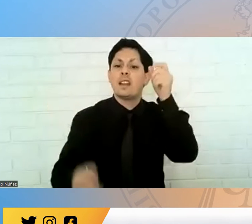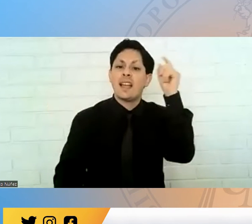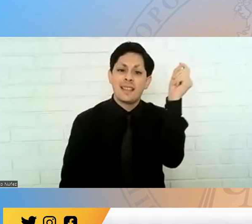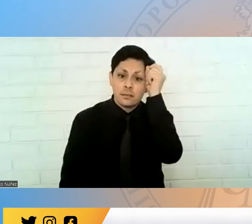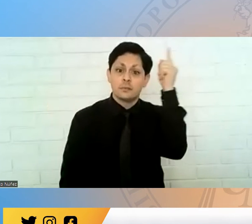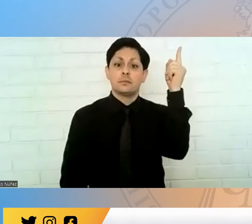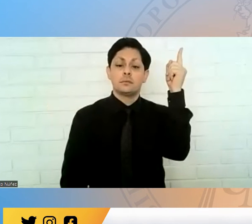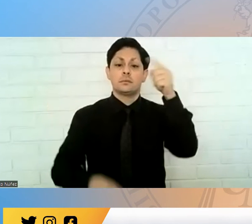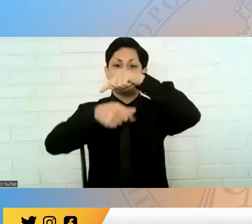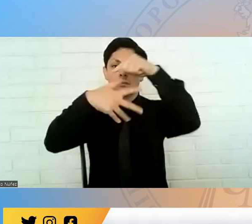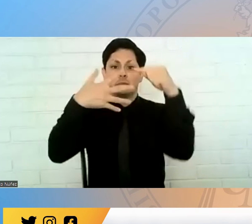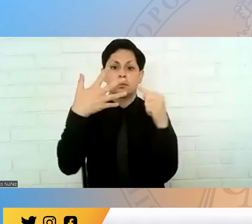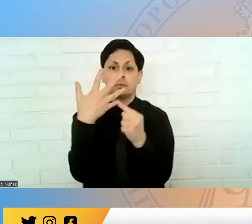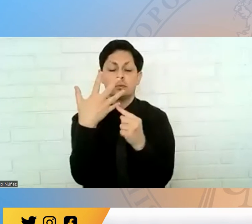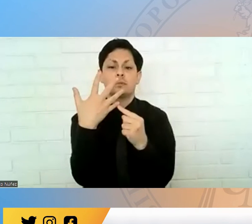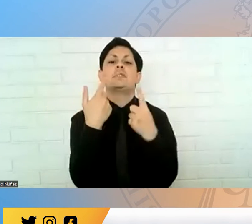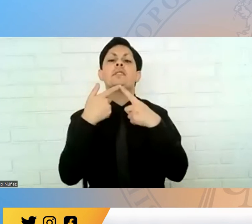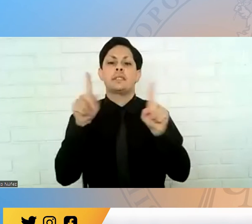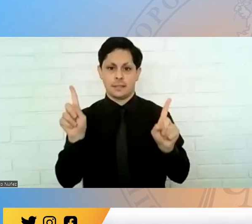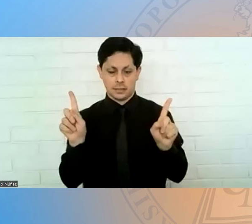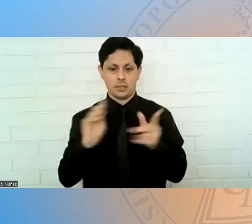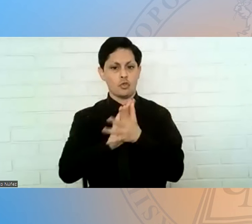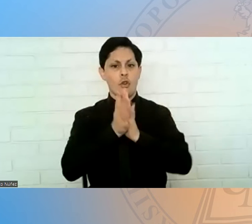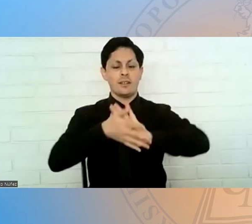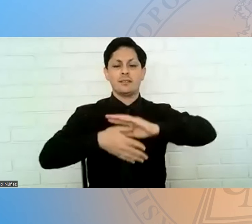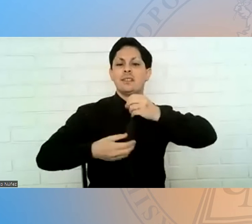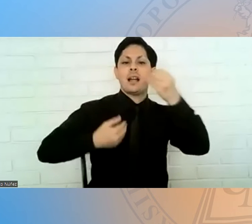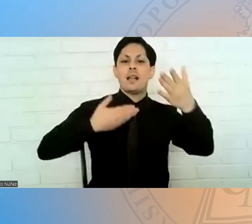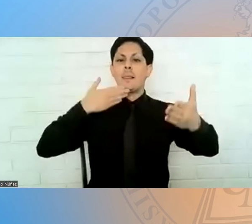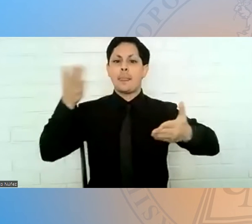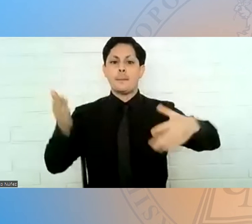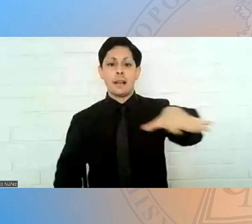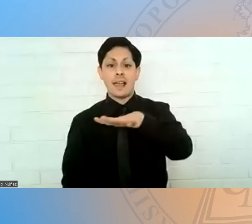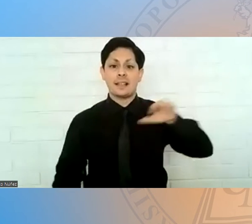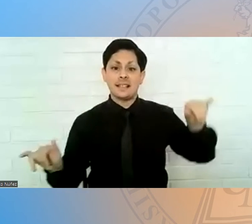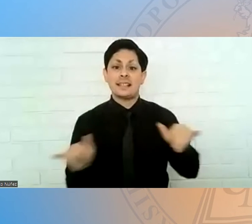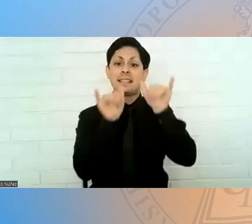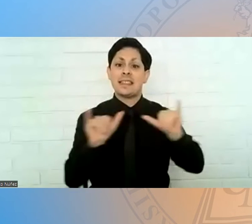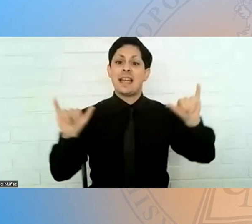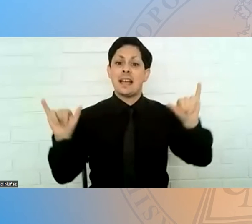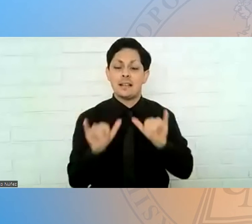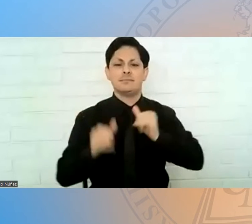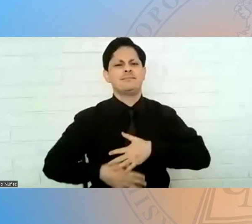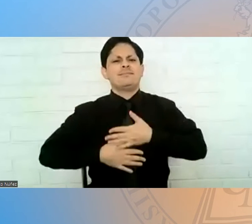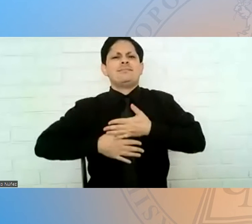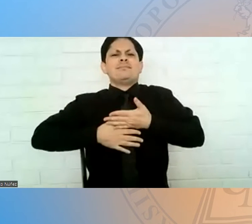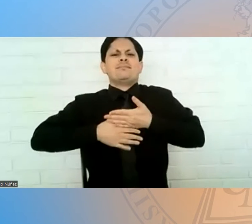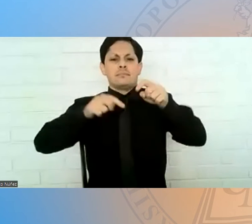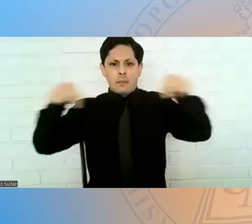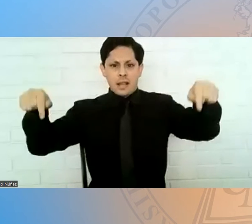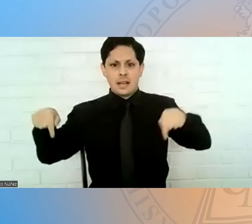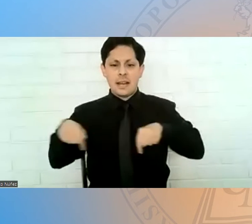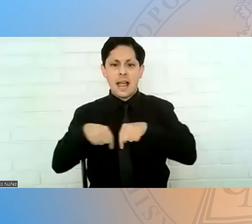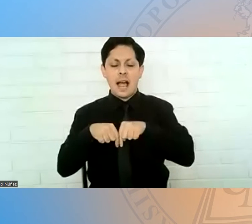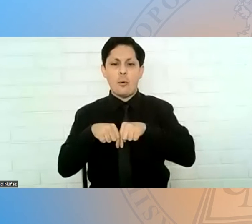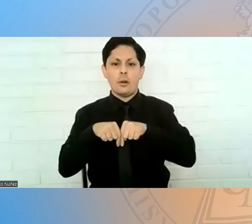diversidad en todas sus expresiones, como lo son los ámbitos de la didáctica, las emociones en el aula,